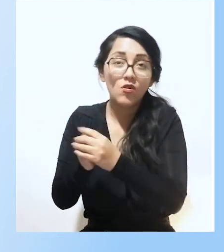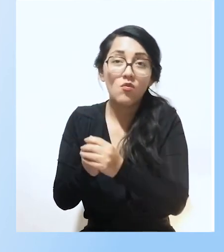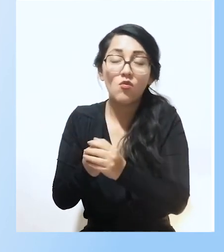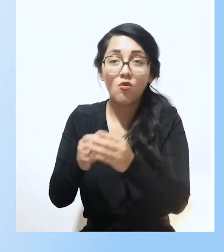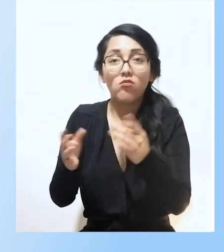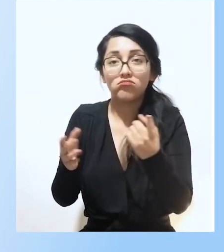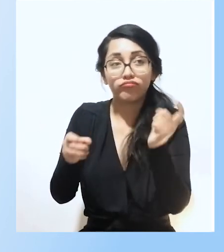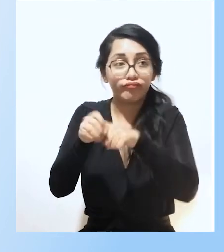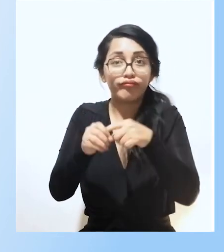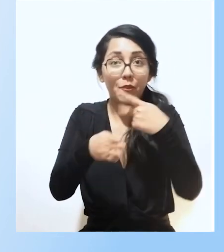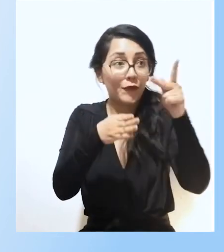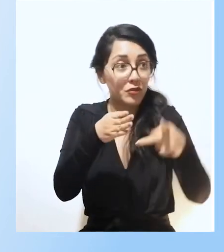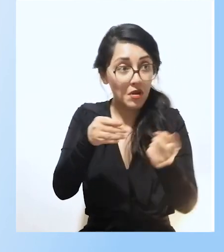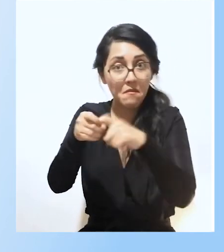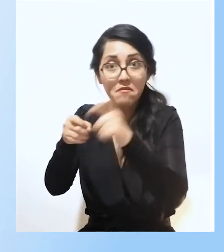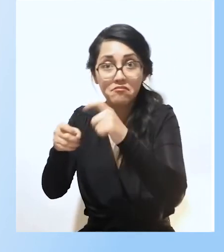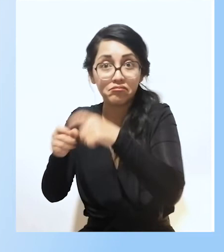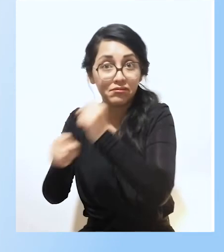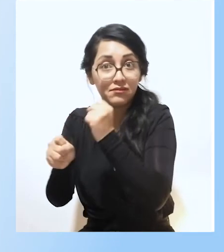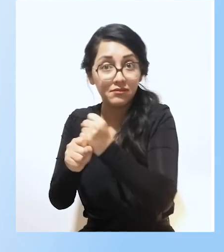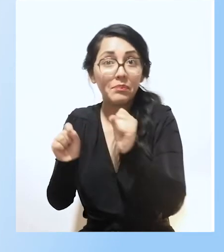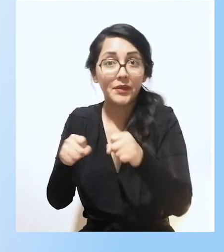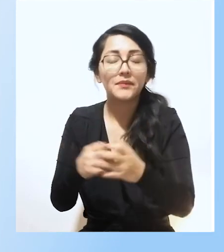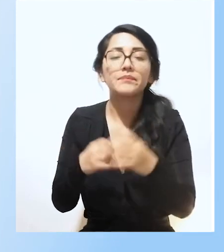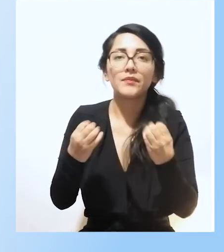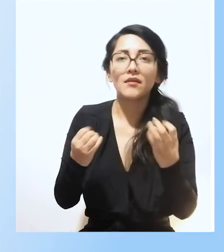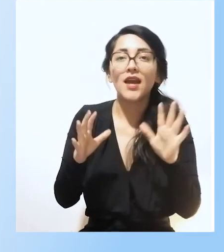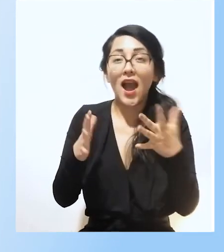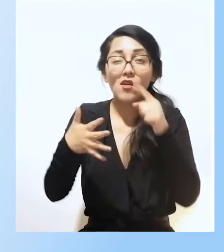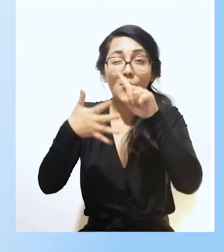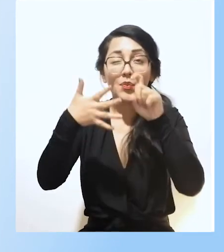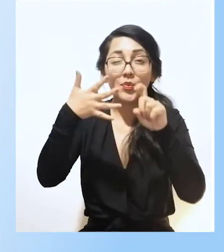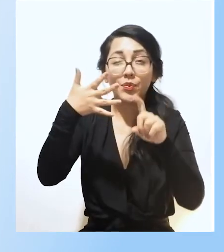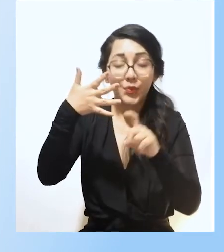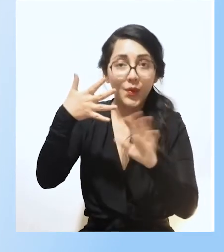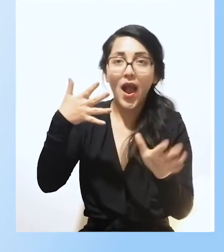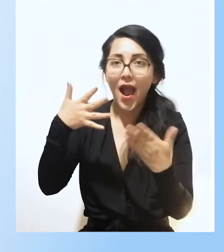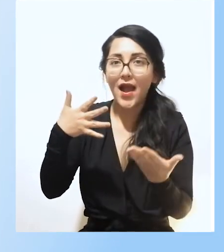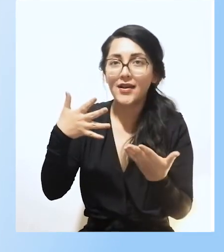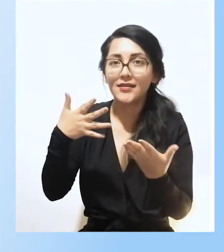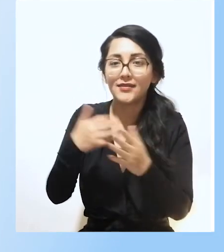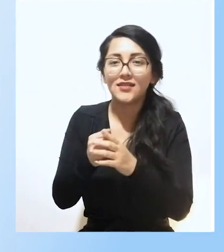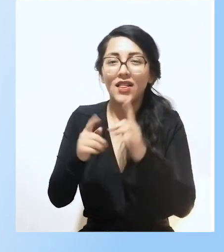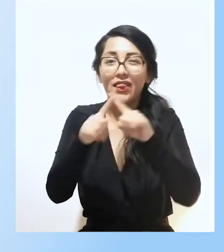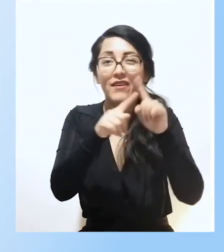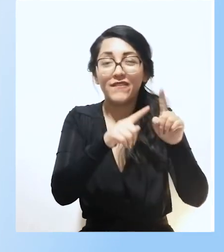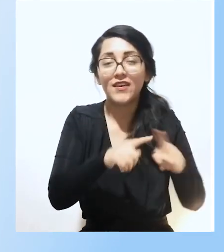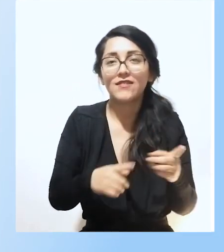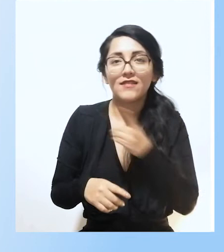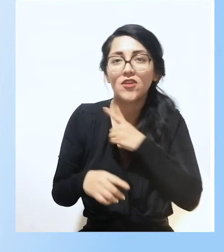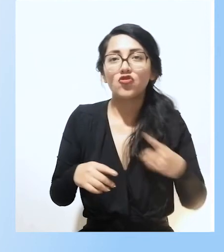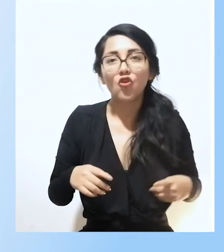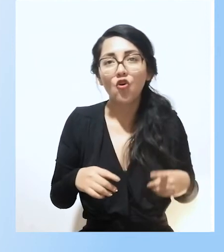gestión educativa local, de las direcciones regionales. No vamos a poder contestar todas, pero vamos a seleccionar algunas. Y aquí nos